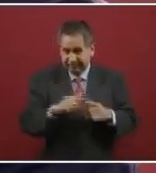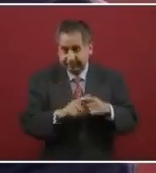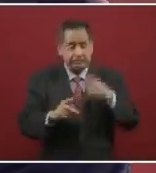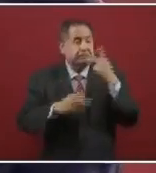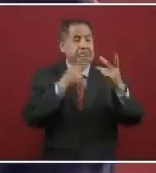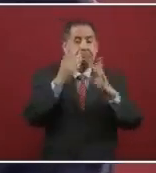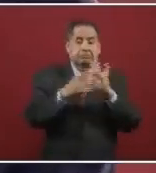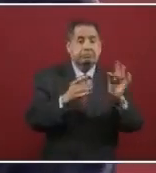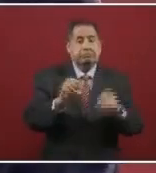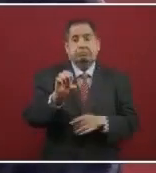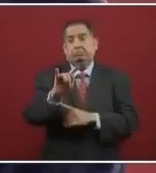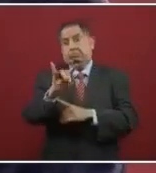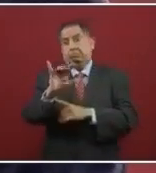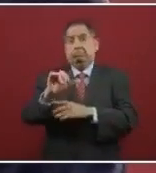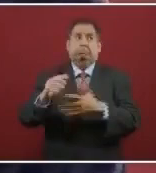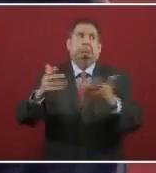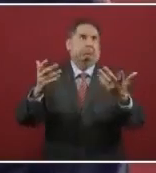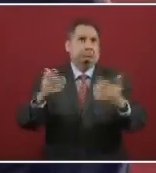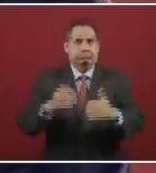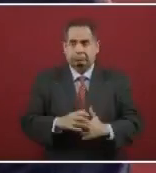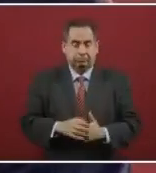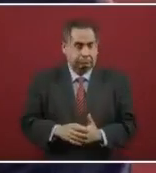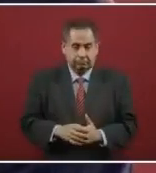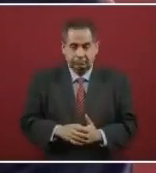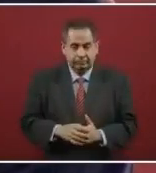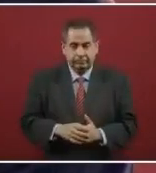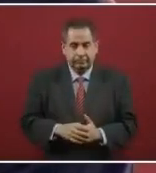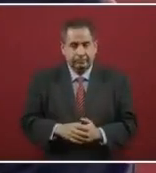hablando de ética,